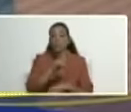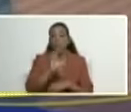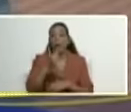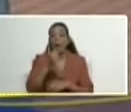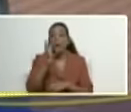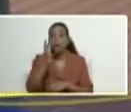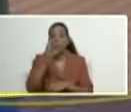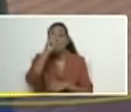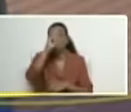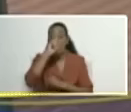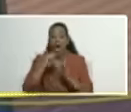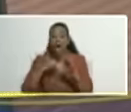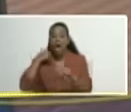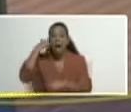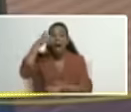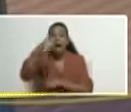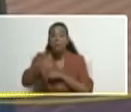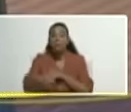214 años